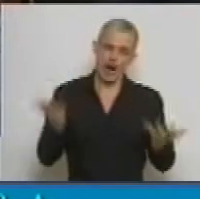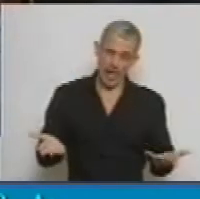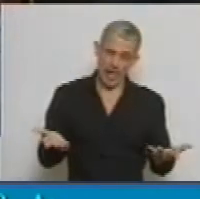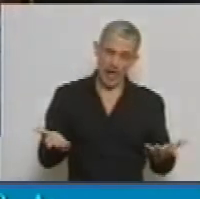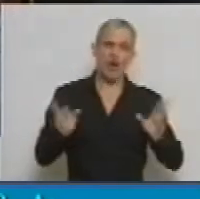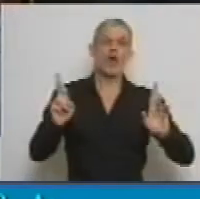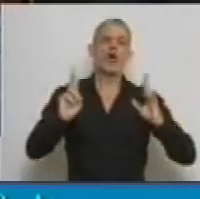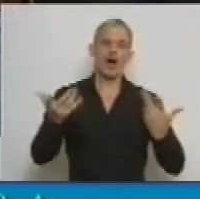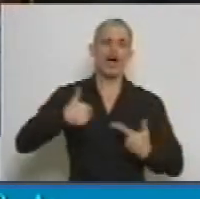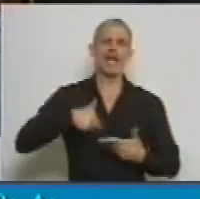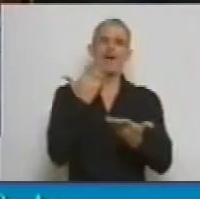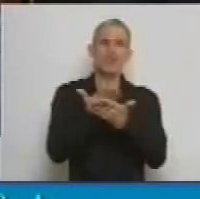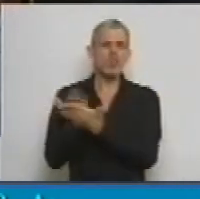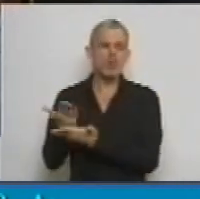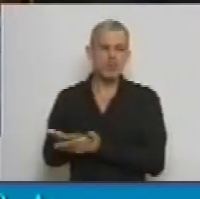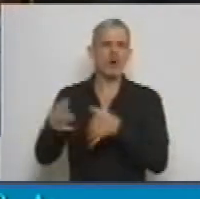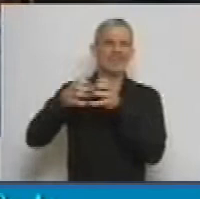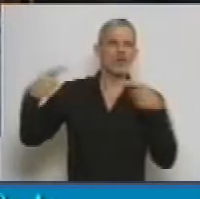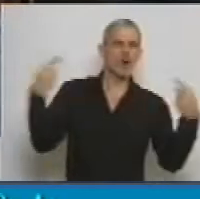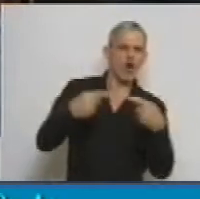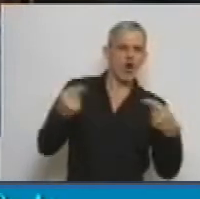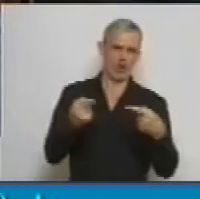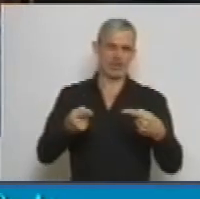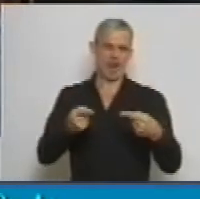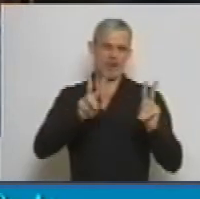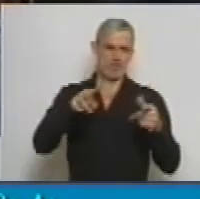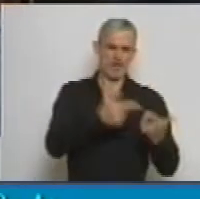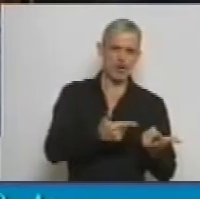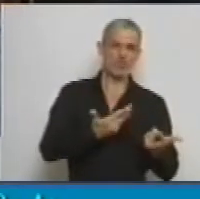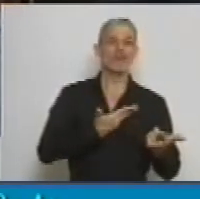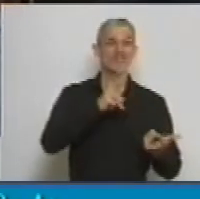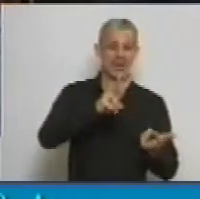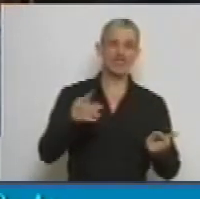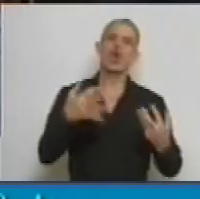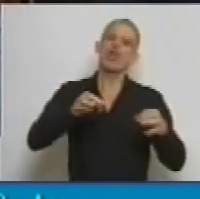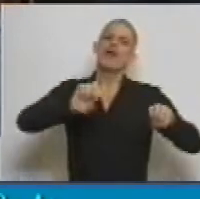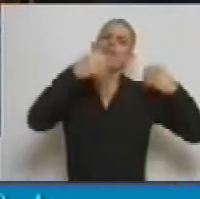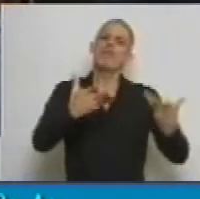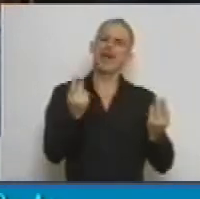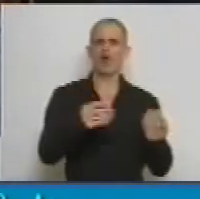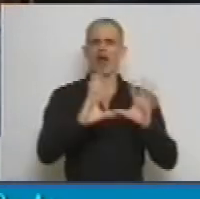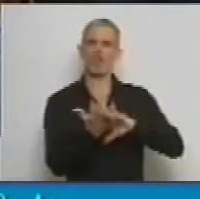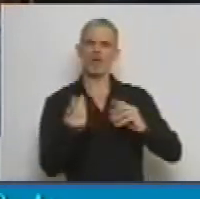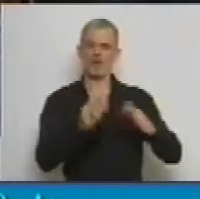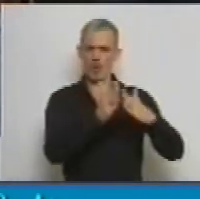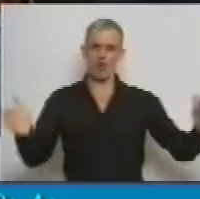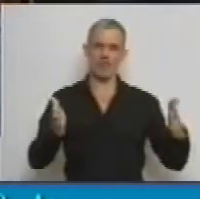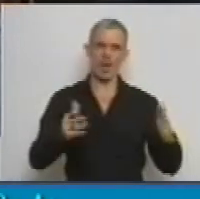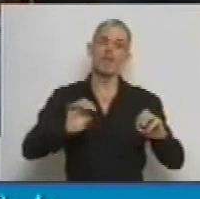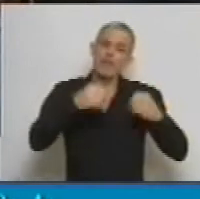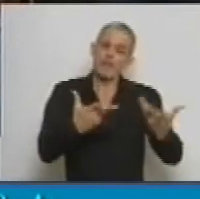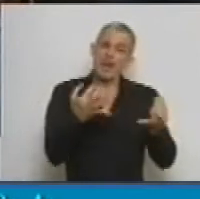Esperamos que las propuestas de la oposición sean para mejorar este contexto y no